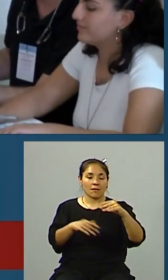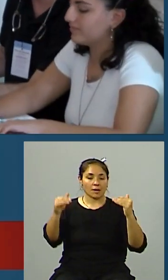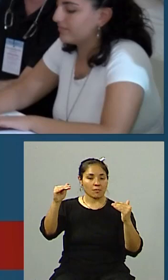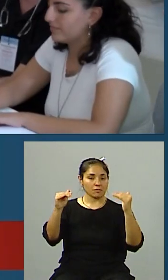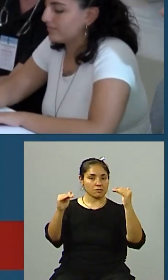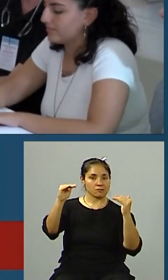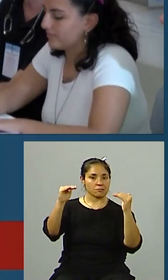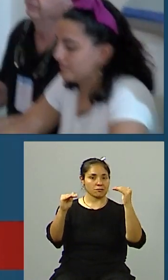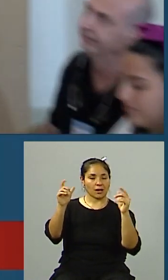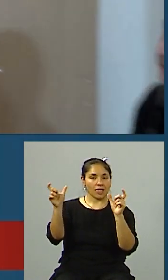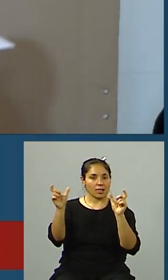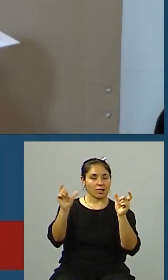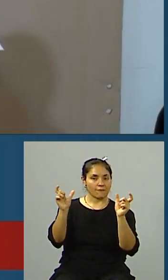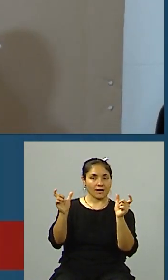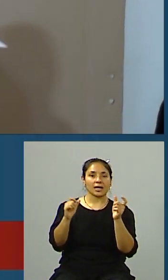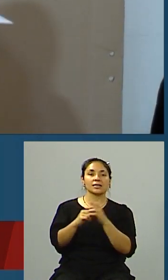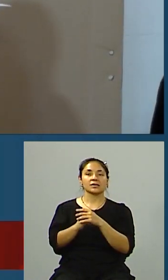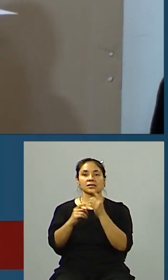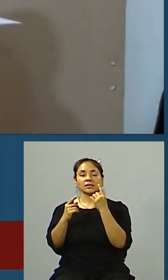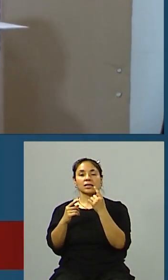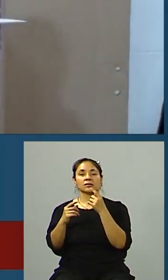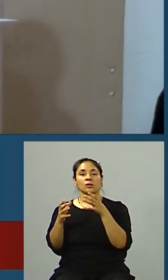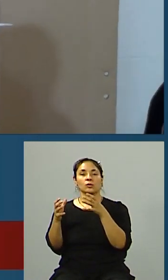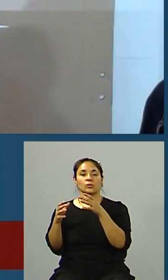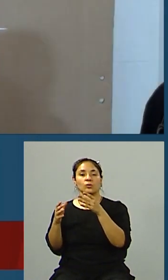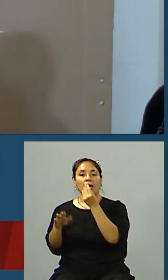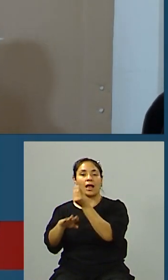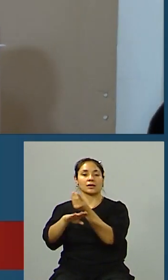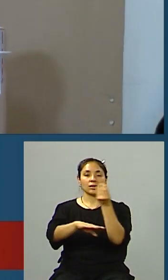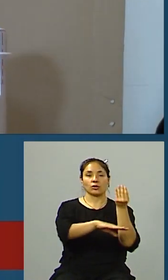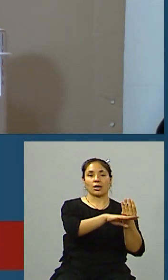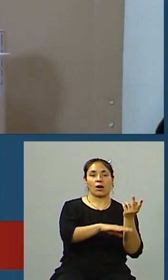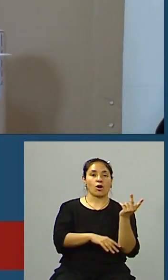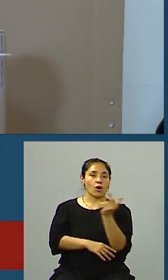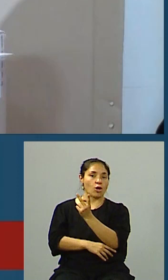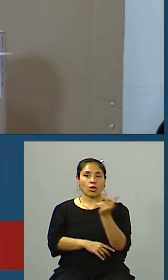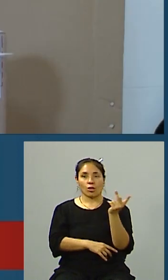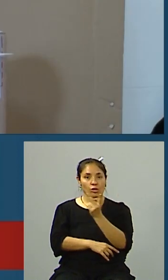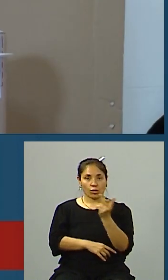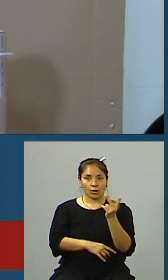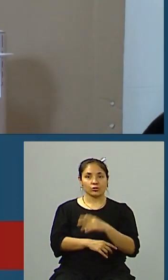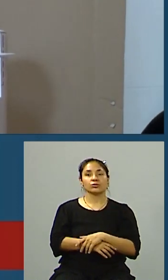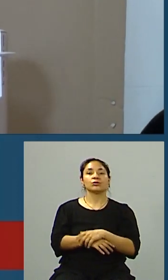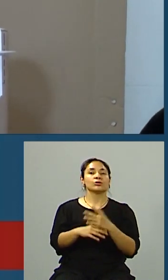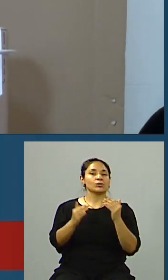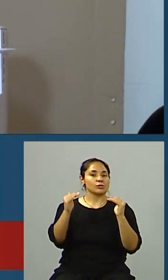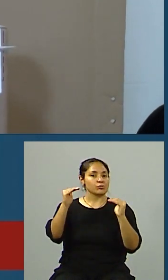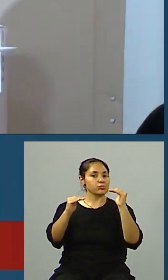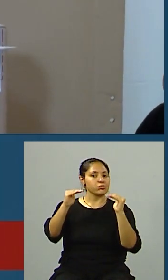Estamos viendo diferencias entre los dos candidatos dentro de los límites del margen de error muestral. Es